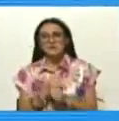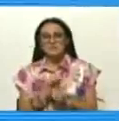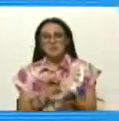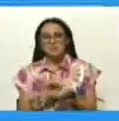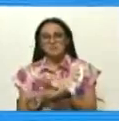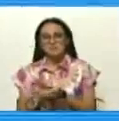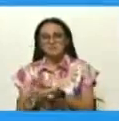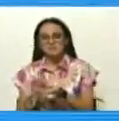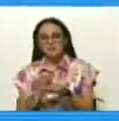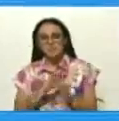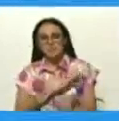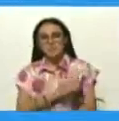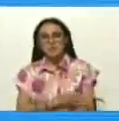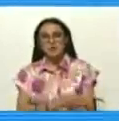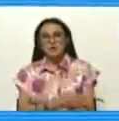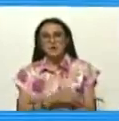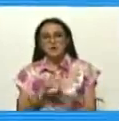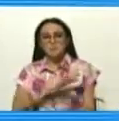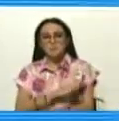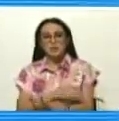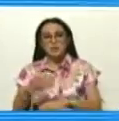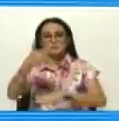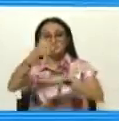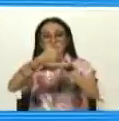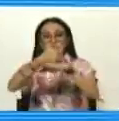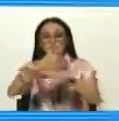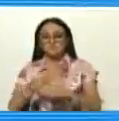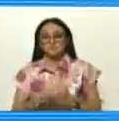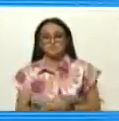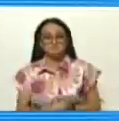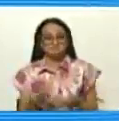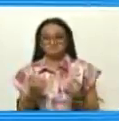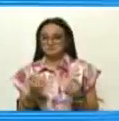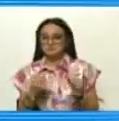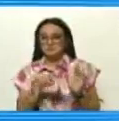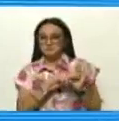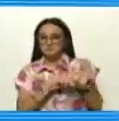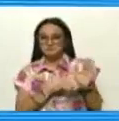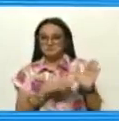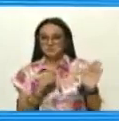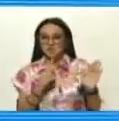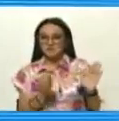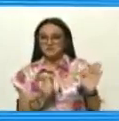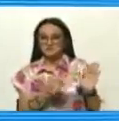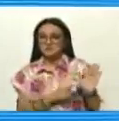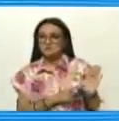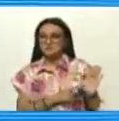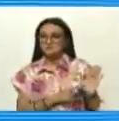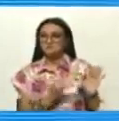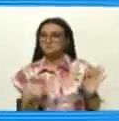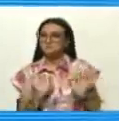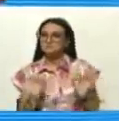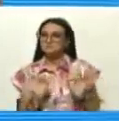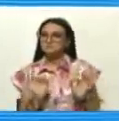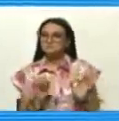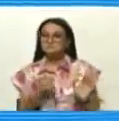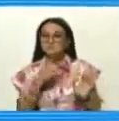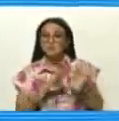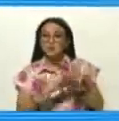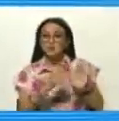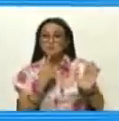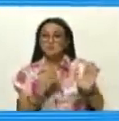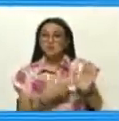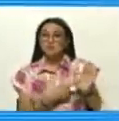del poder al poder ejecutivo. En ninguna parte, eso no está escrito por aquí en ninguna parte. Es más, en esta constitución la